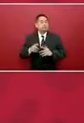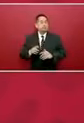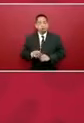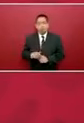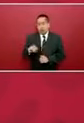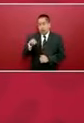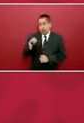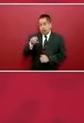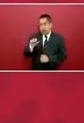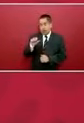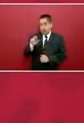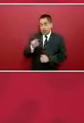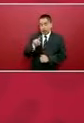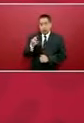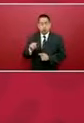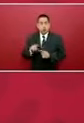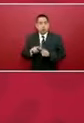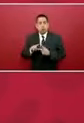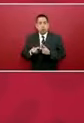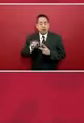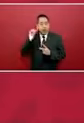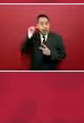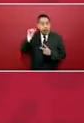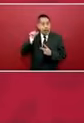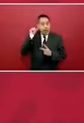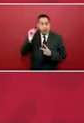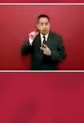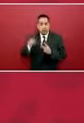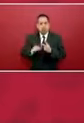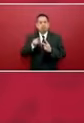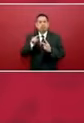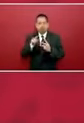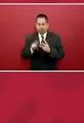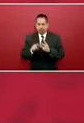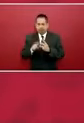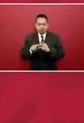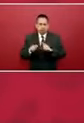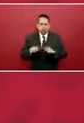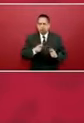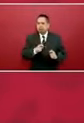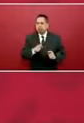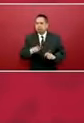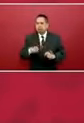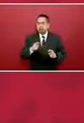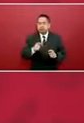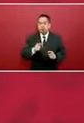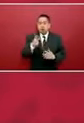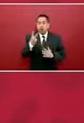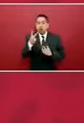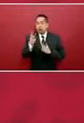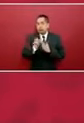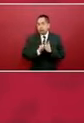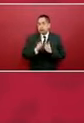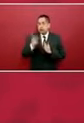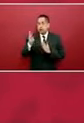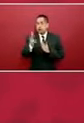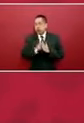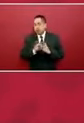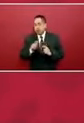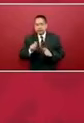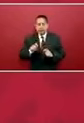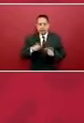marzo, abril, la otra entrega. Es cada dos meses.